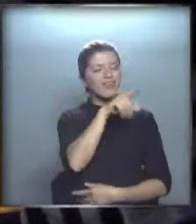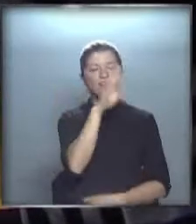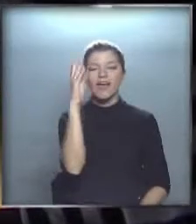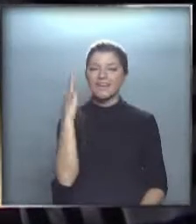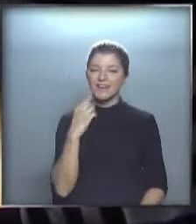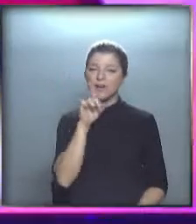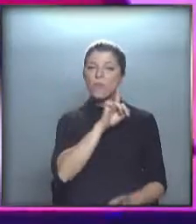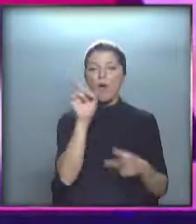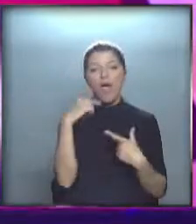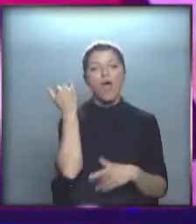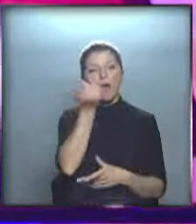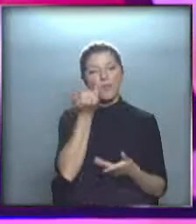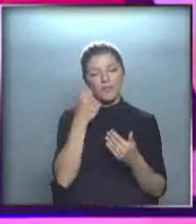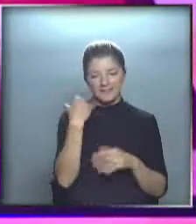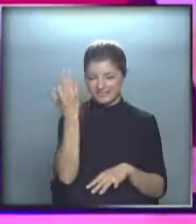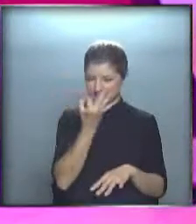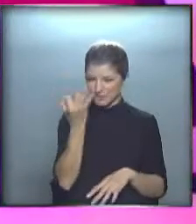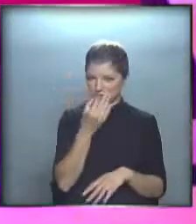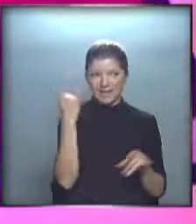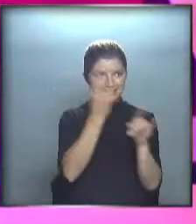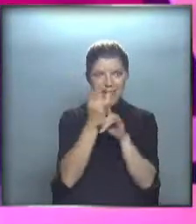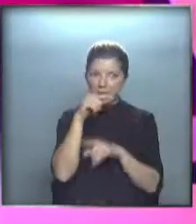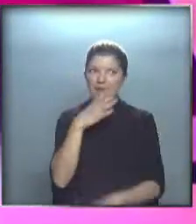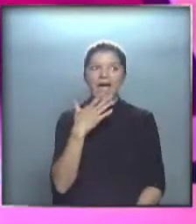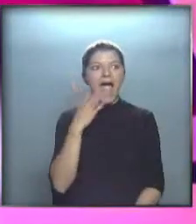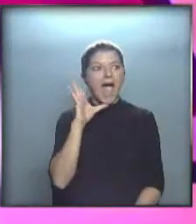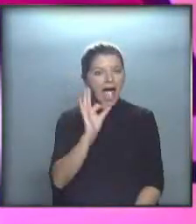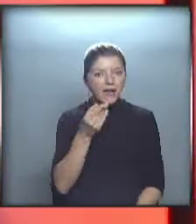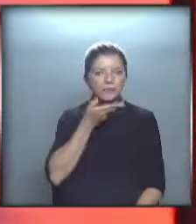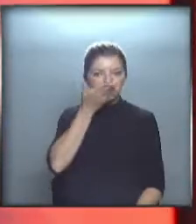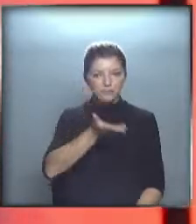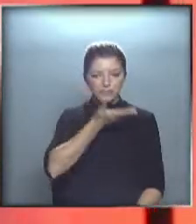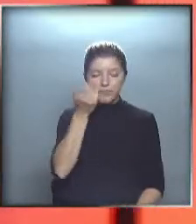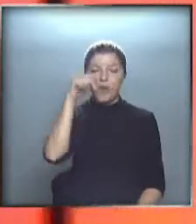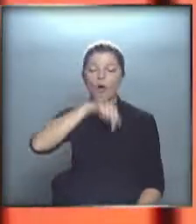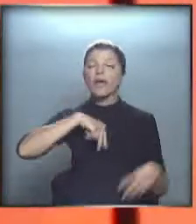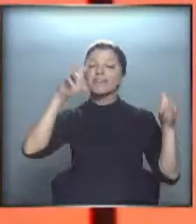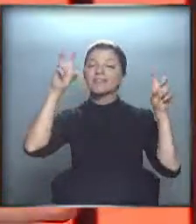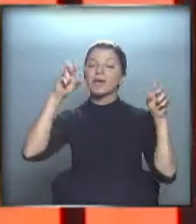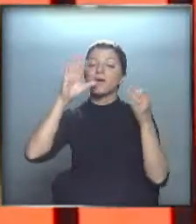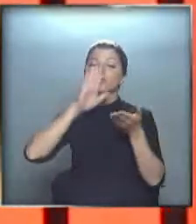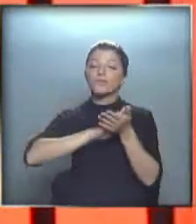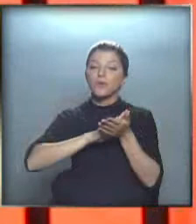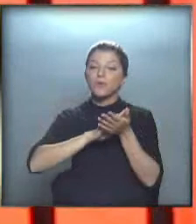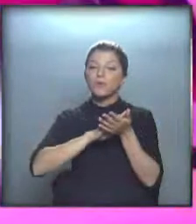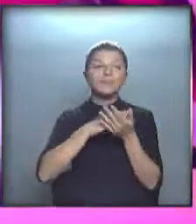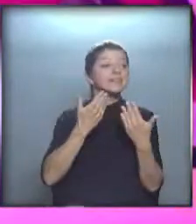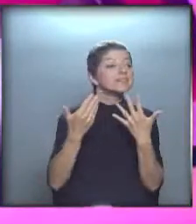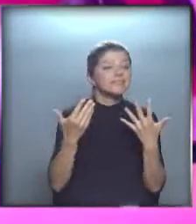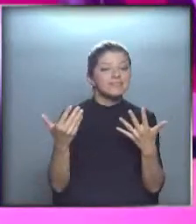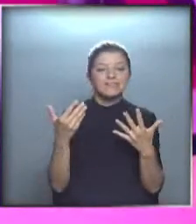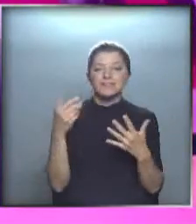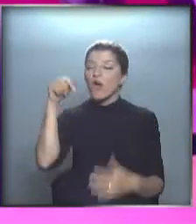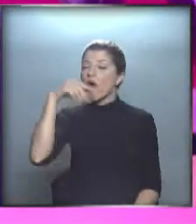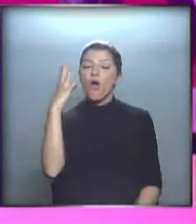tiene algunas cosas para decir. Siempre. Sí, entonces, señor, bueno, siempre. Uno de los temas que vamos a estar hablando hoy es de... Esto vamos a